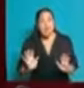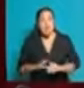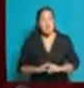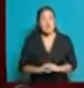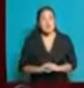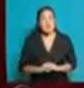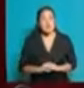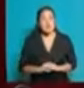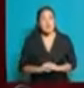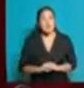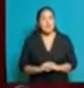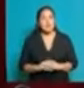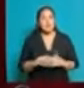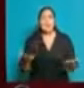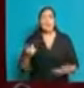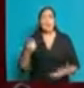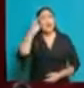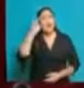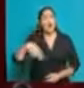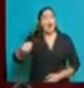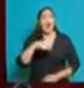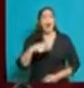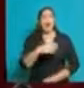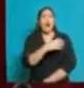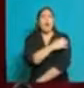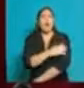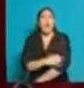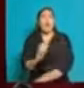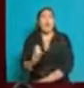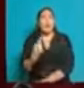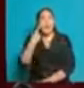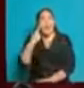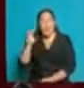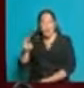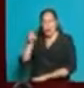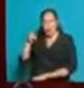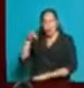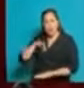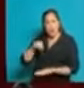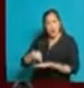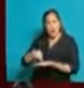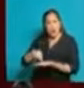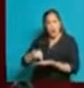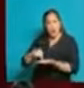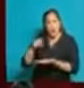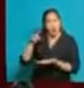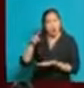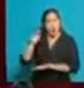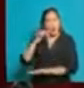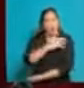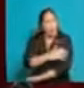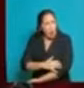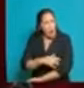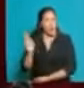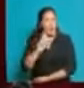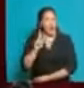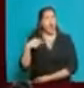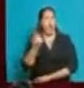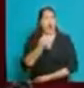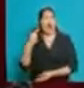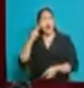Pero no se es pobre solamente por lo que se gana a fin de mes. Esa es solo una de las dimensiones de la pobreza. La del